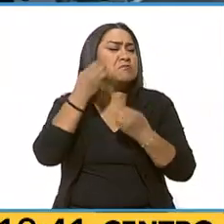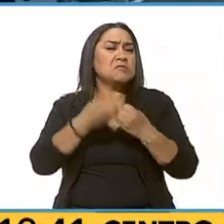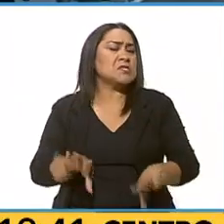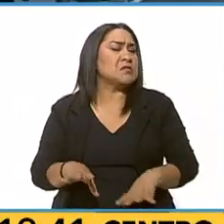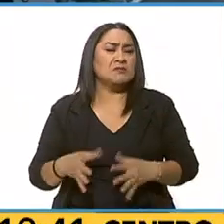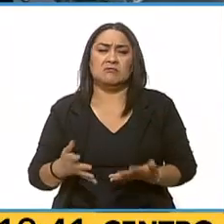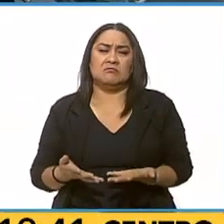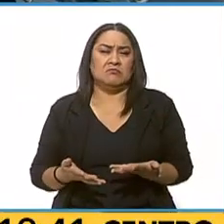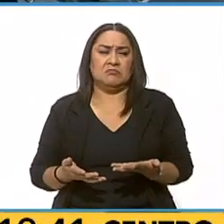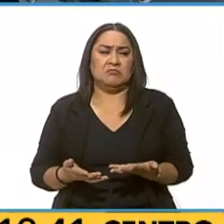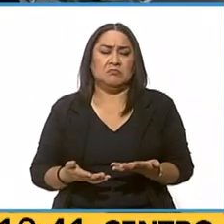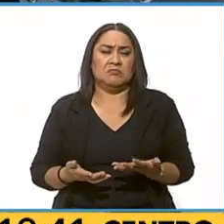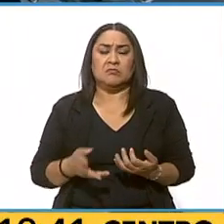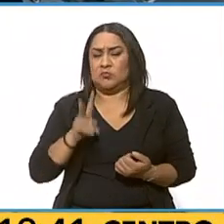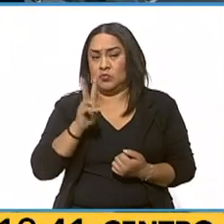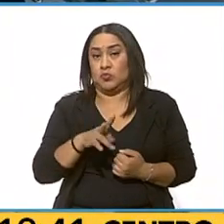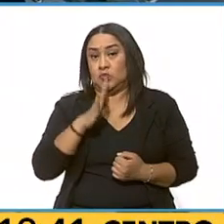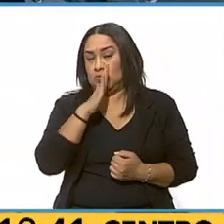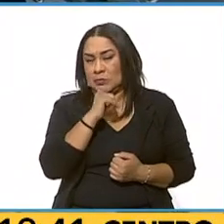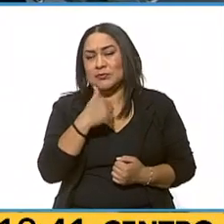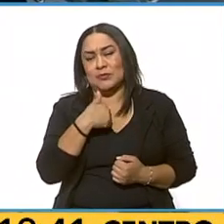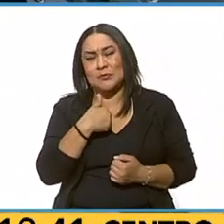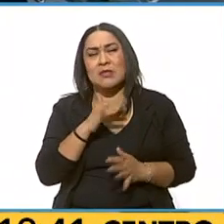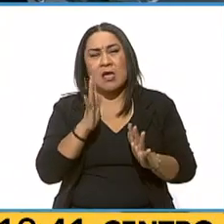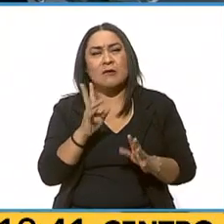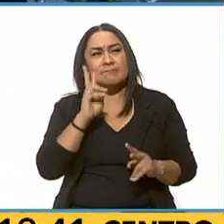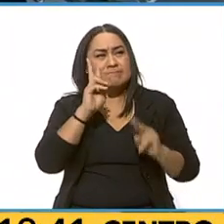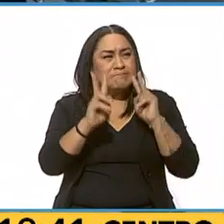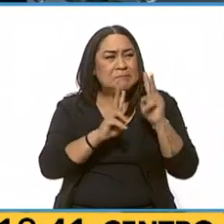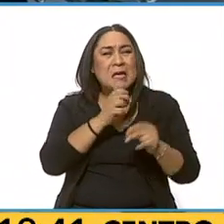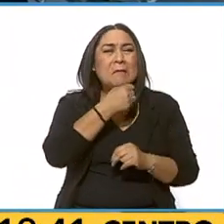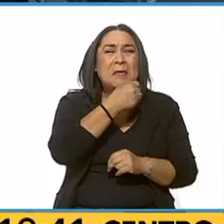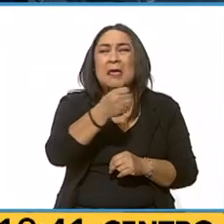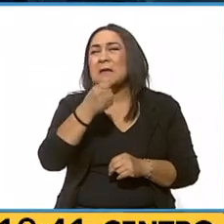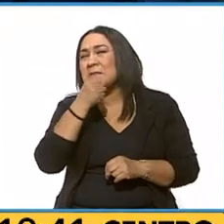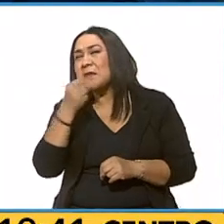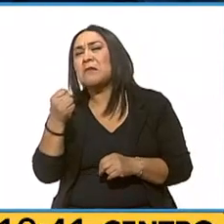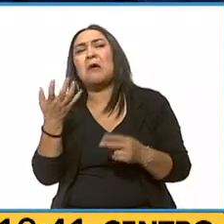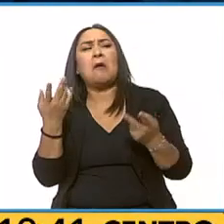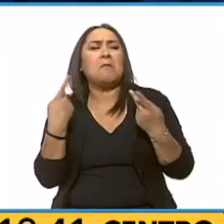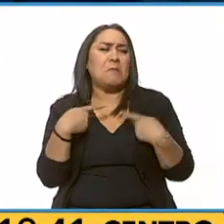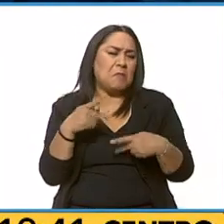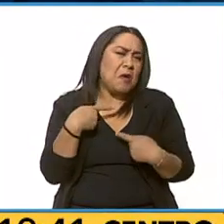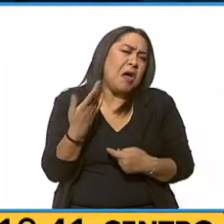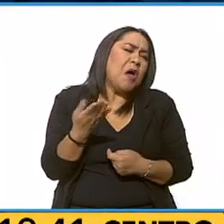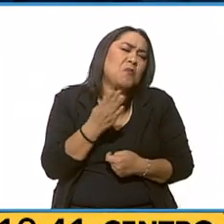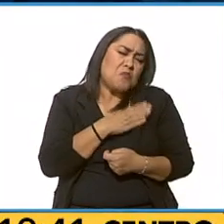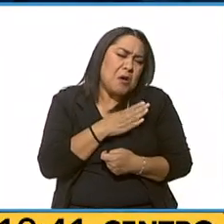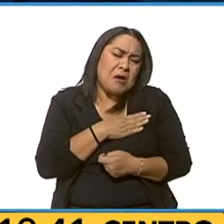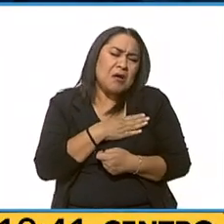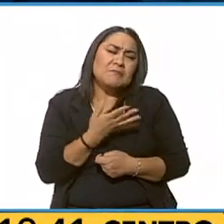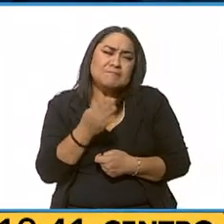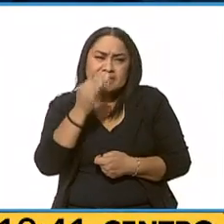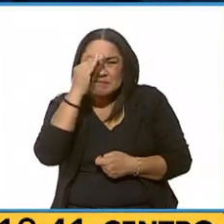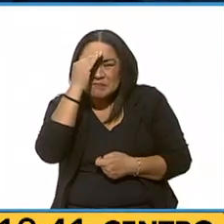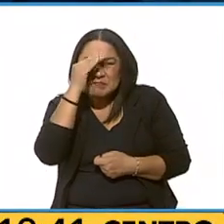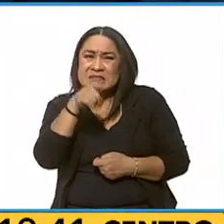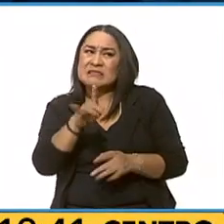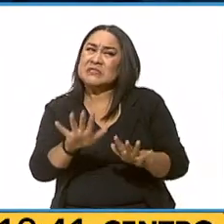Y no había manera, porque oigo a muchos comentócratas y a gente de bien, a buenas conciencias, diciendo, es que